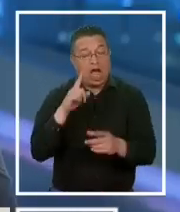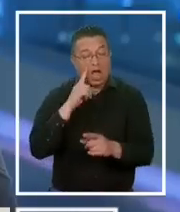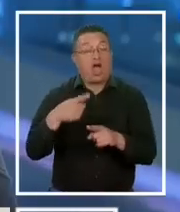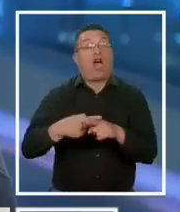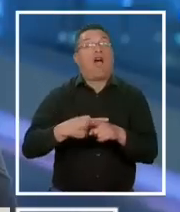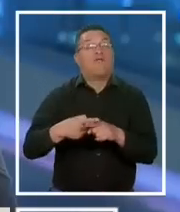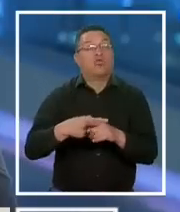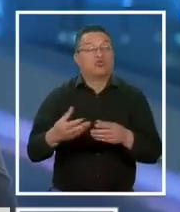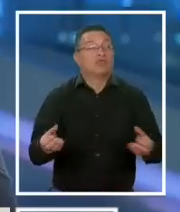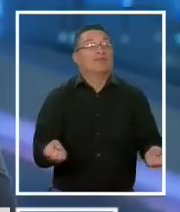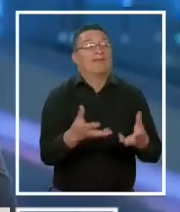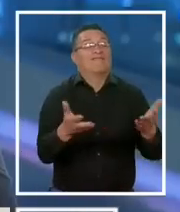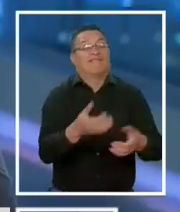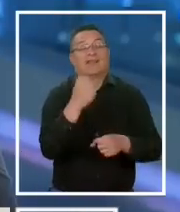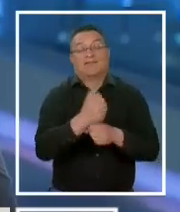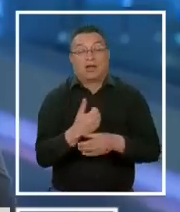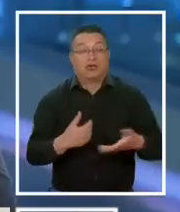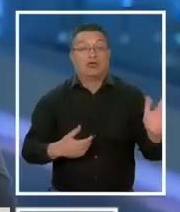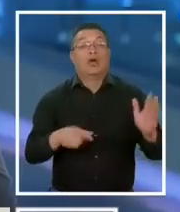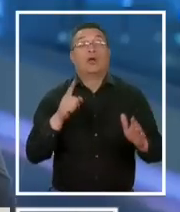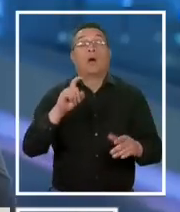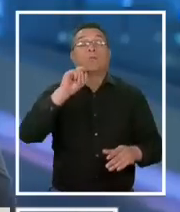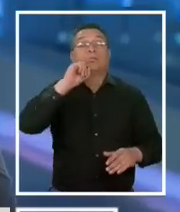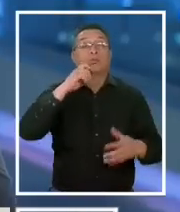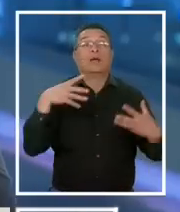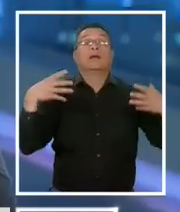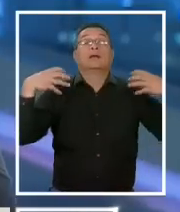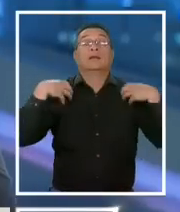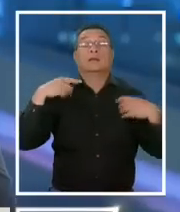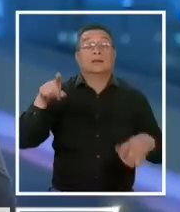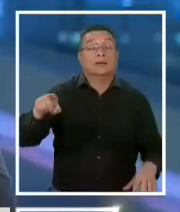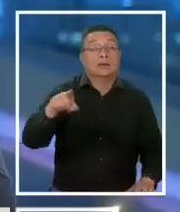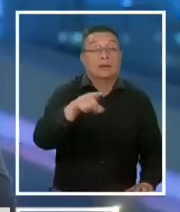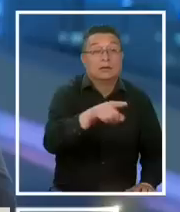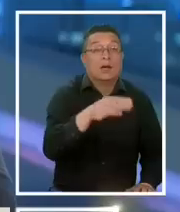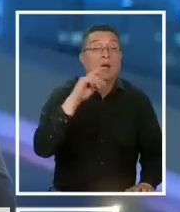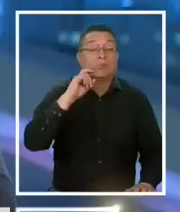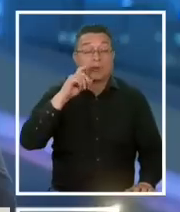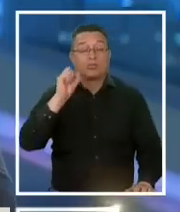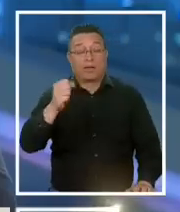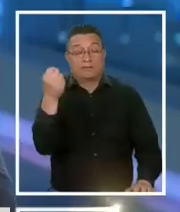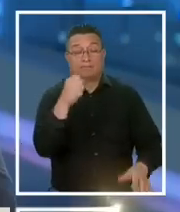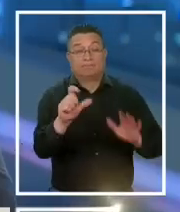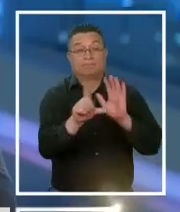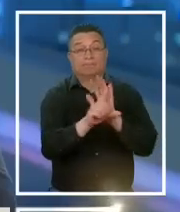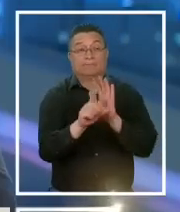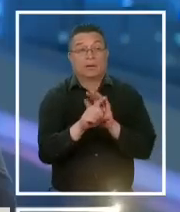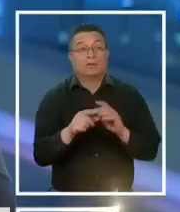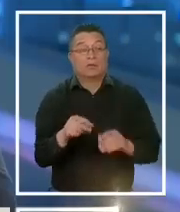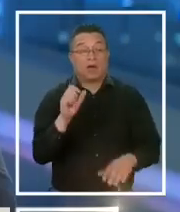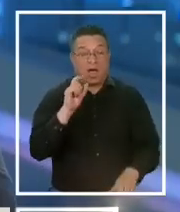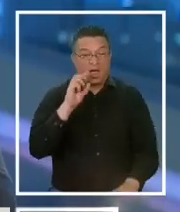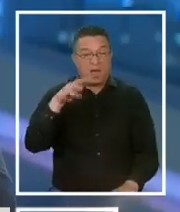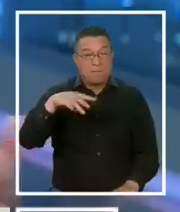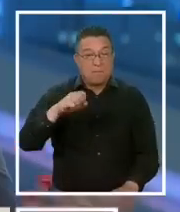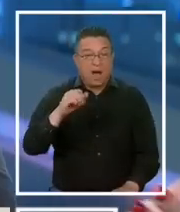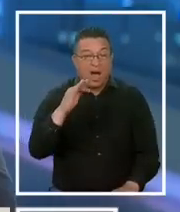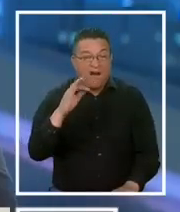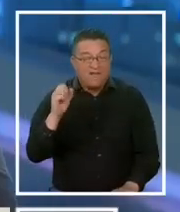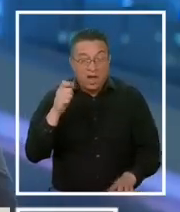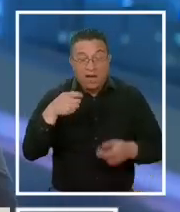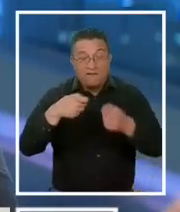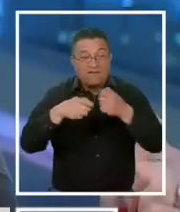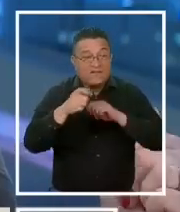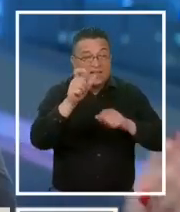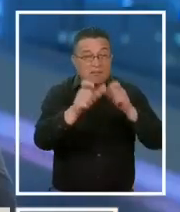tipo de explotación si no son su familia Quienes son quienes los tienen a cargo Qué tipo de posibles delitos de mafias de trata de personas